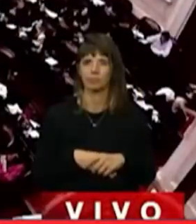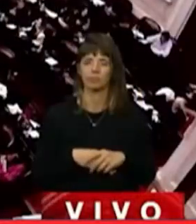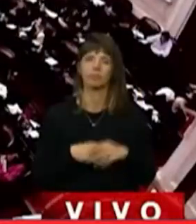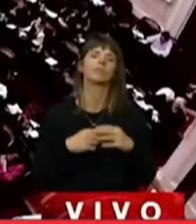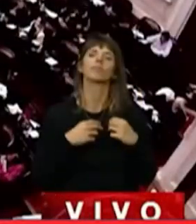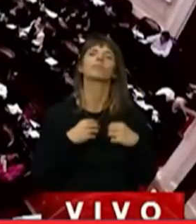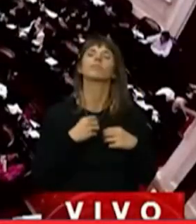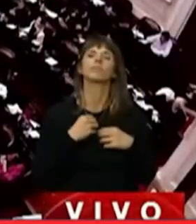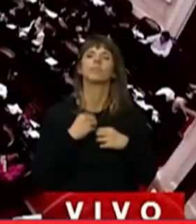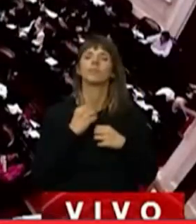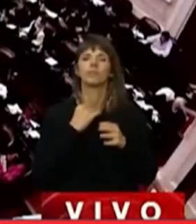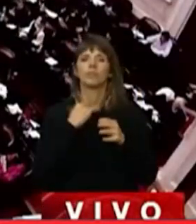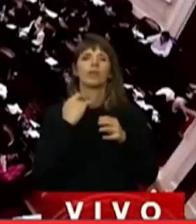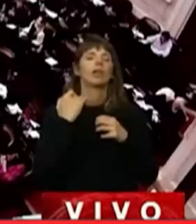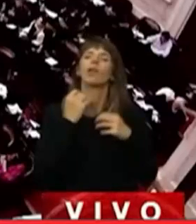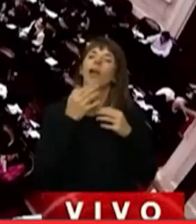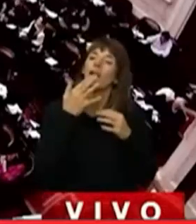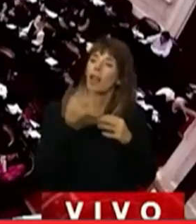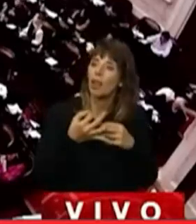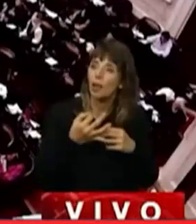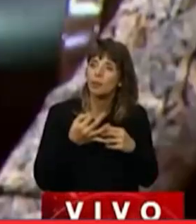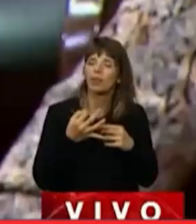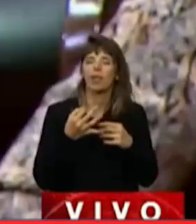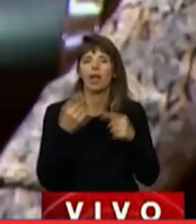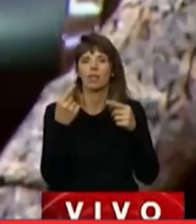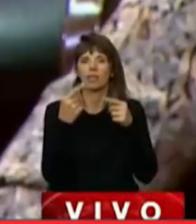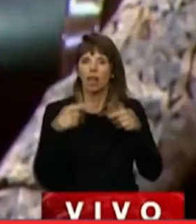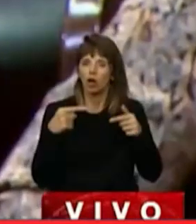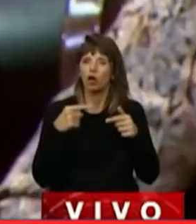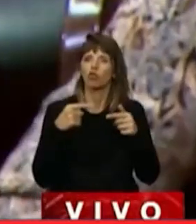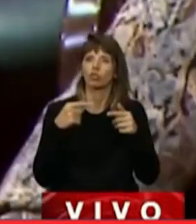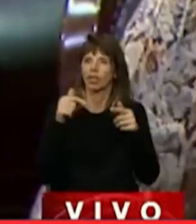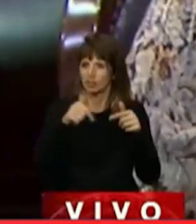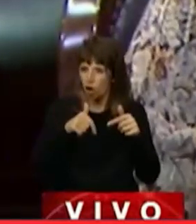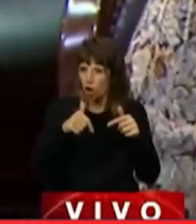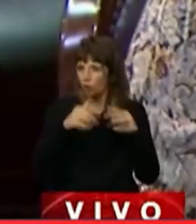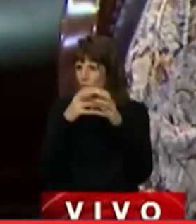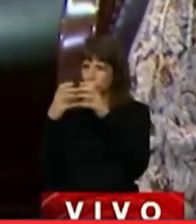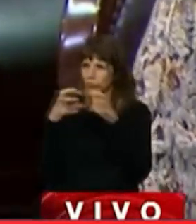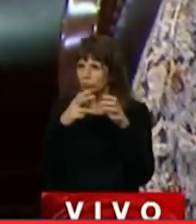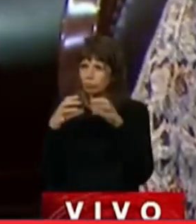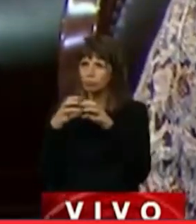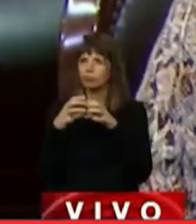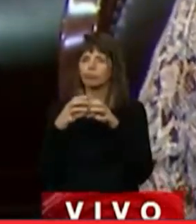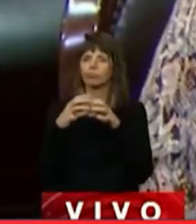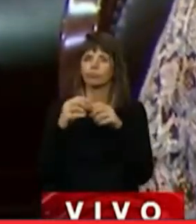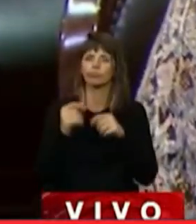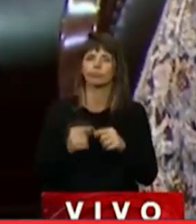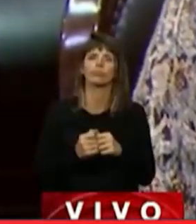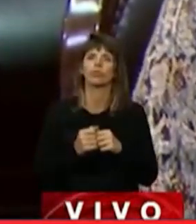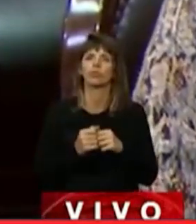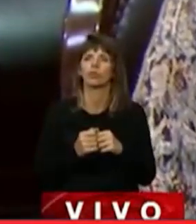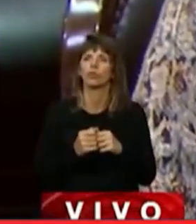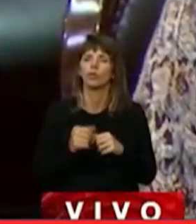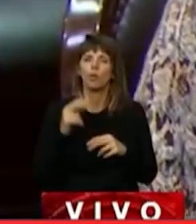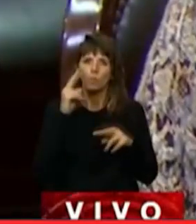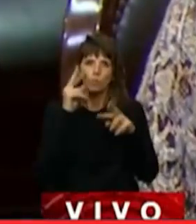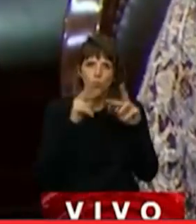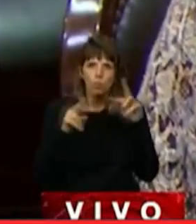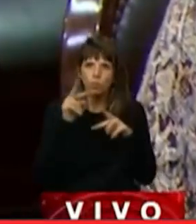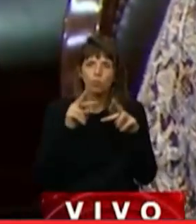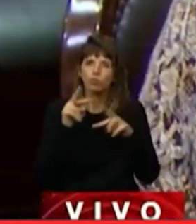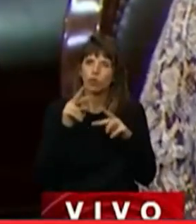La verdad que los argumentos que se vienen poniendo en debate en este recinto con la intención de instalar